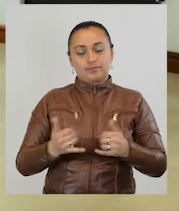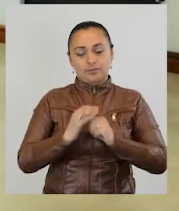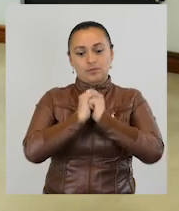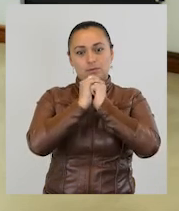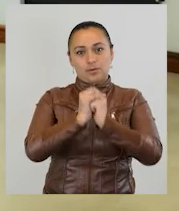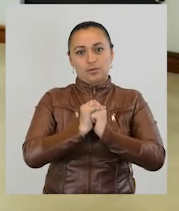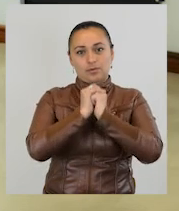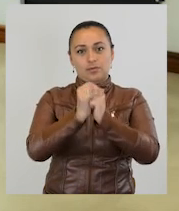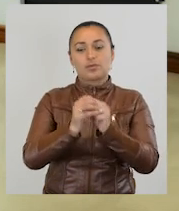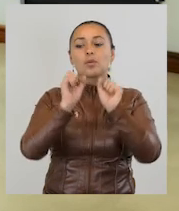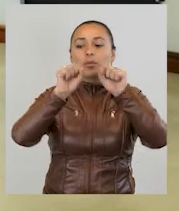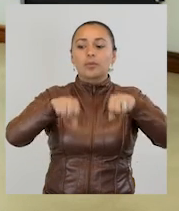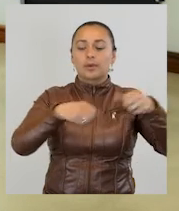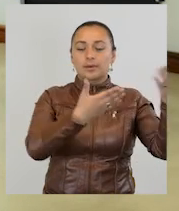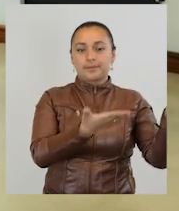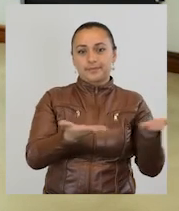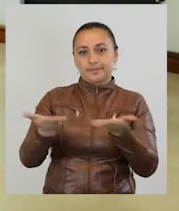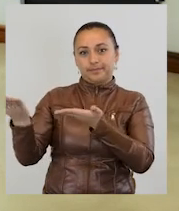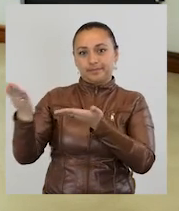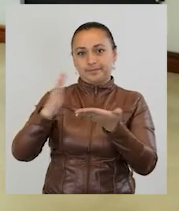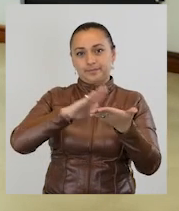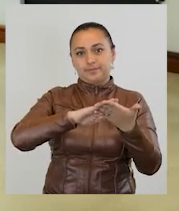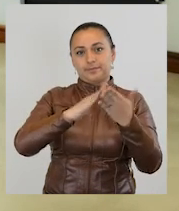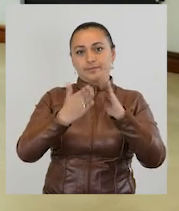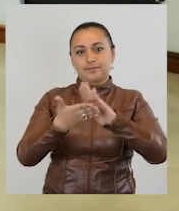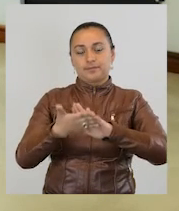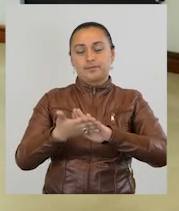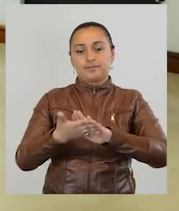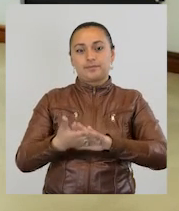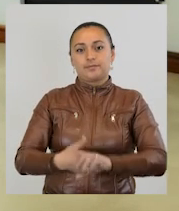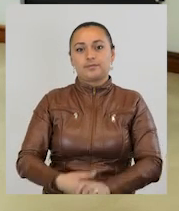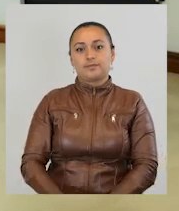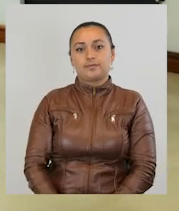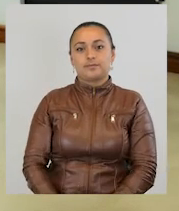en este momento de oración, podemos quedarnos en paz.